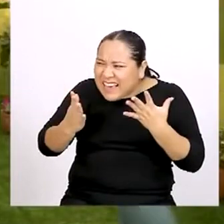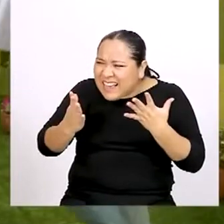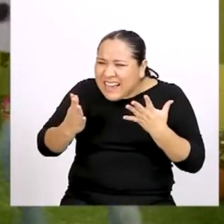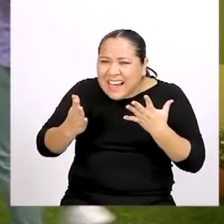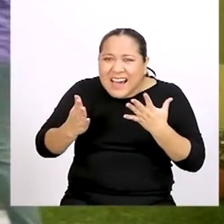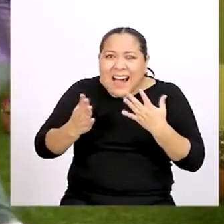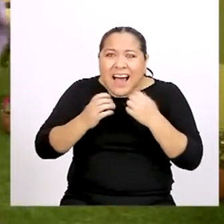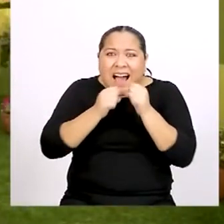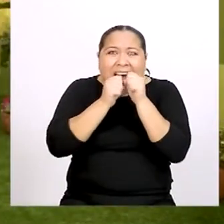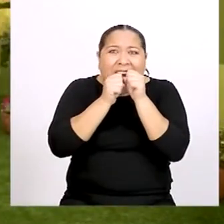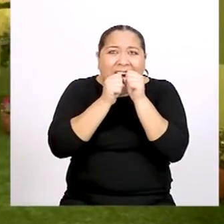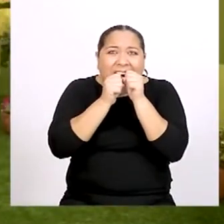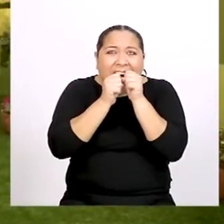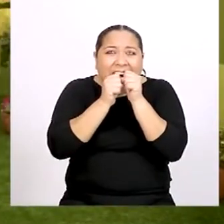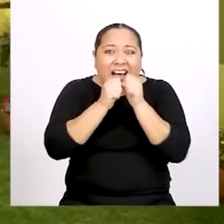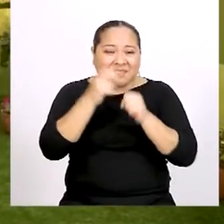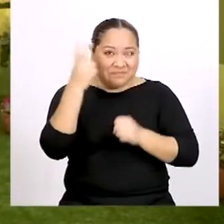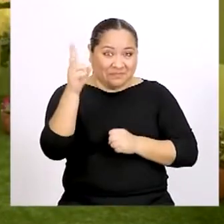eso?